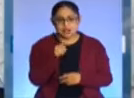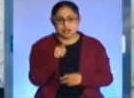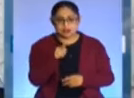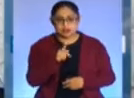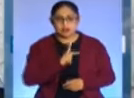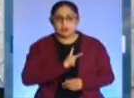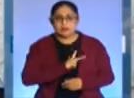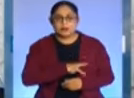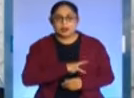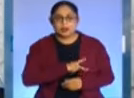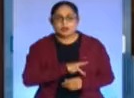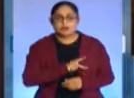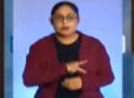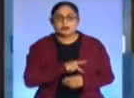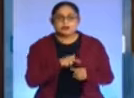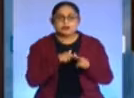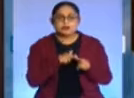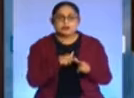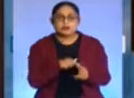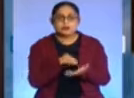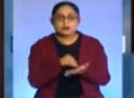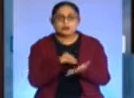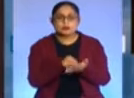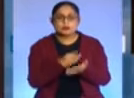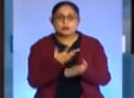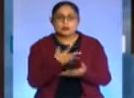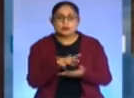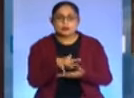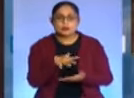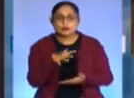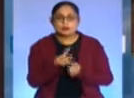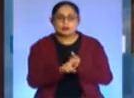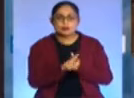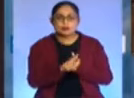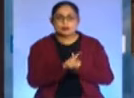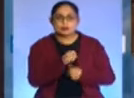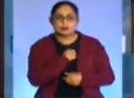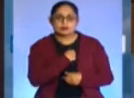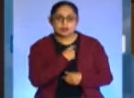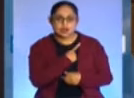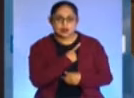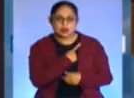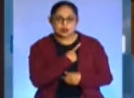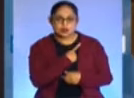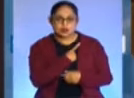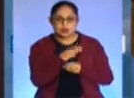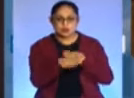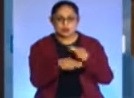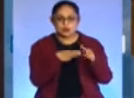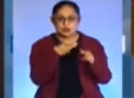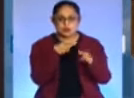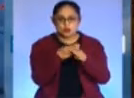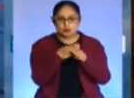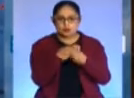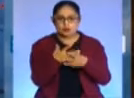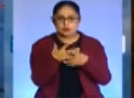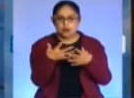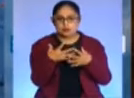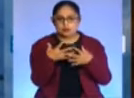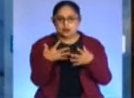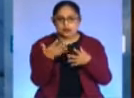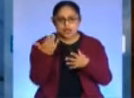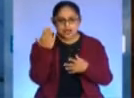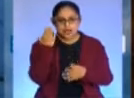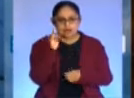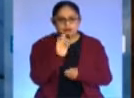humana, VIH, continúa siendo uno de los mayores problemas para la salud pública mundial, pero dado al acceso creciente a la